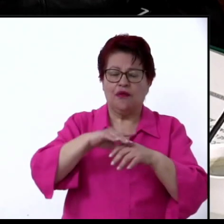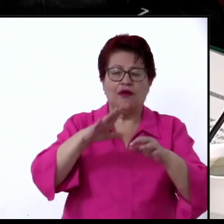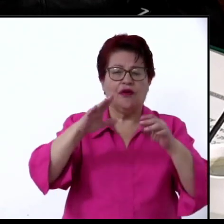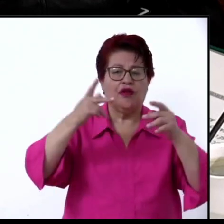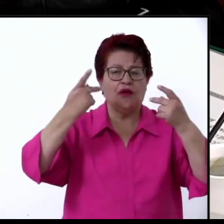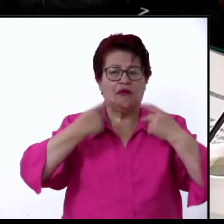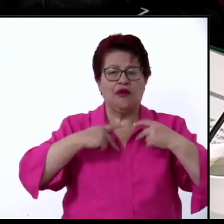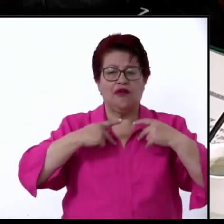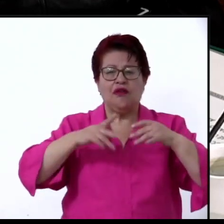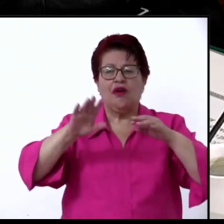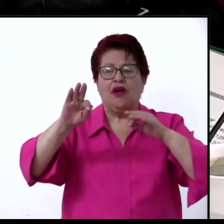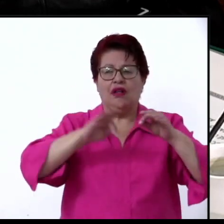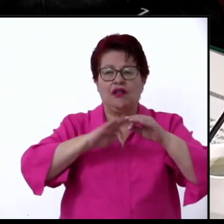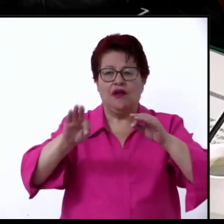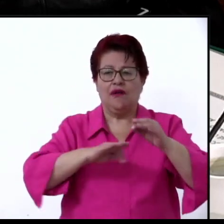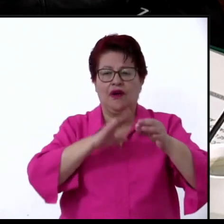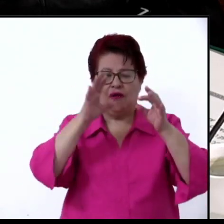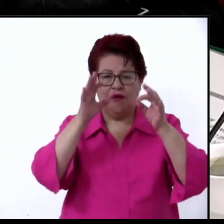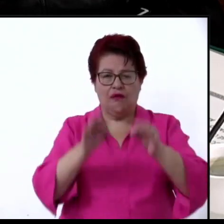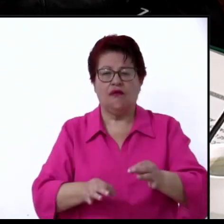personas al trabajo formal.